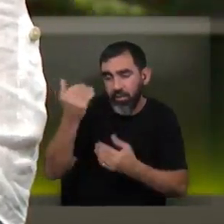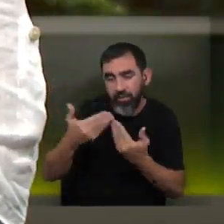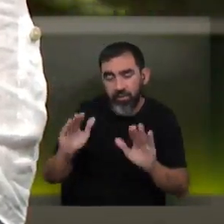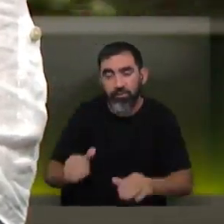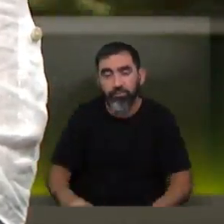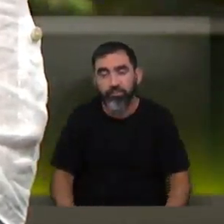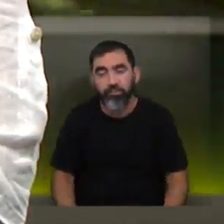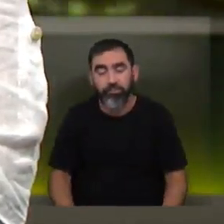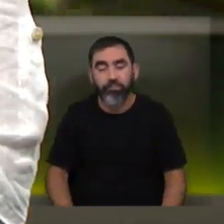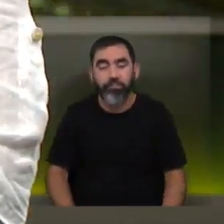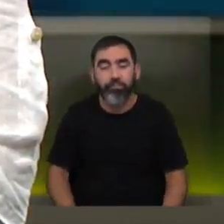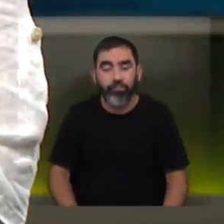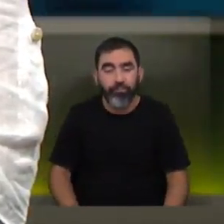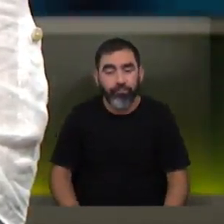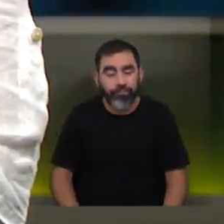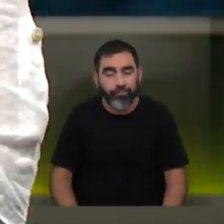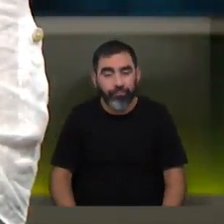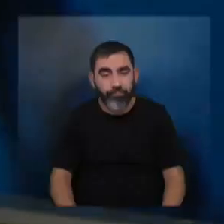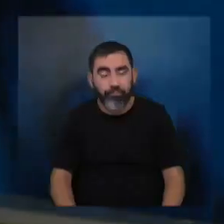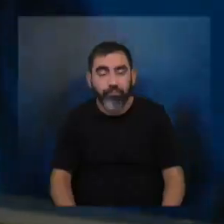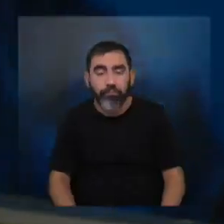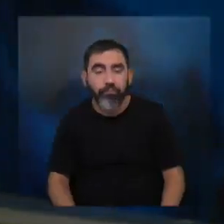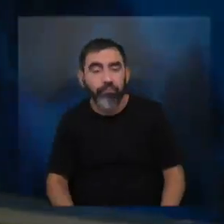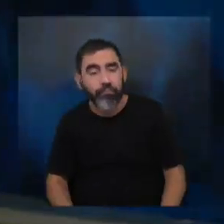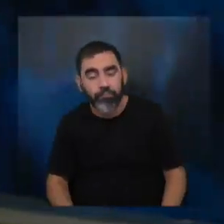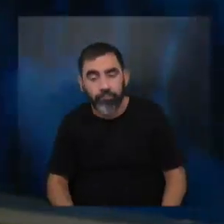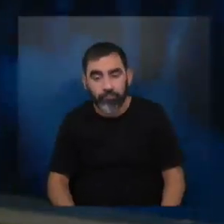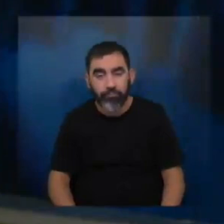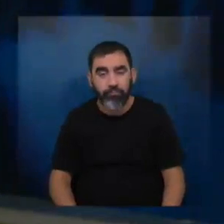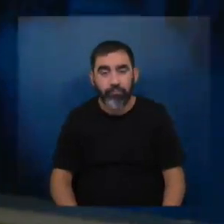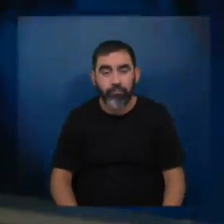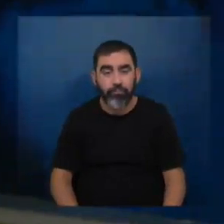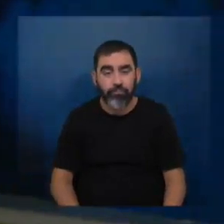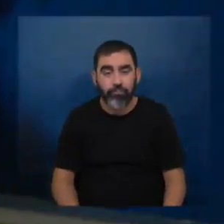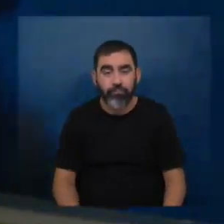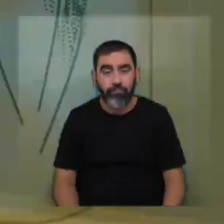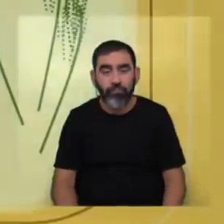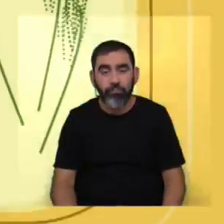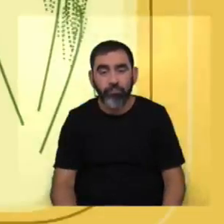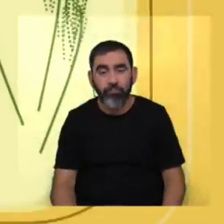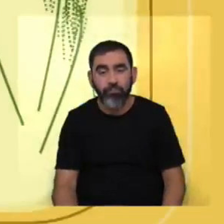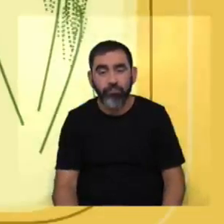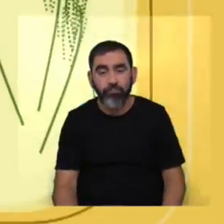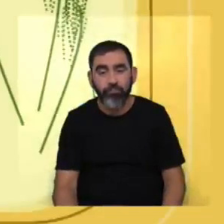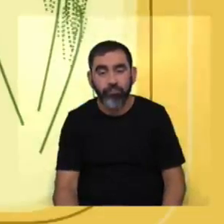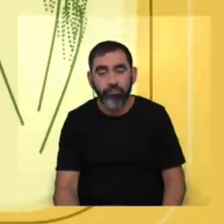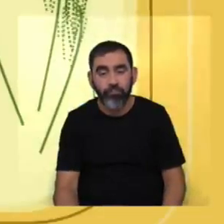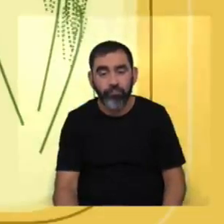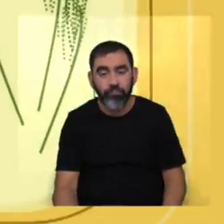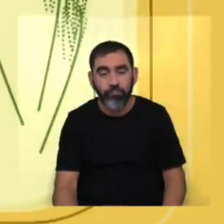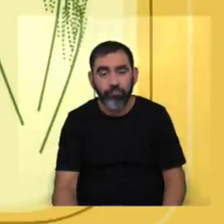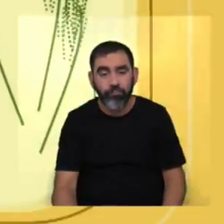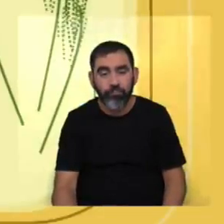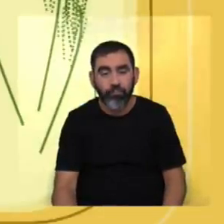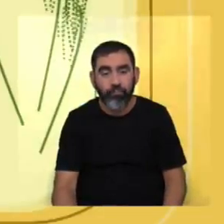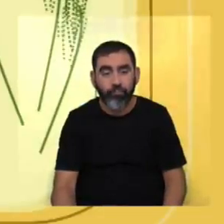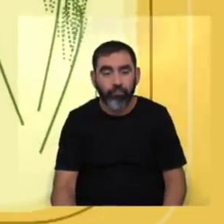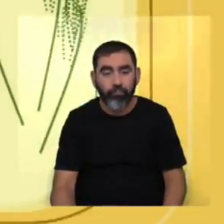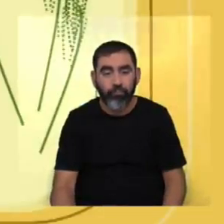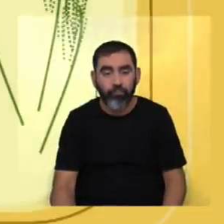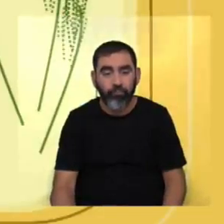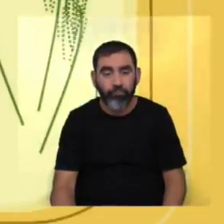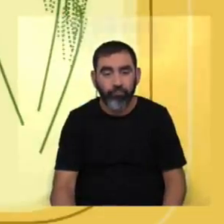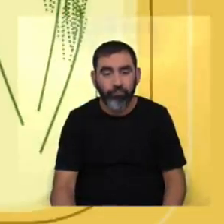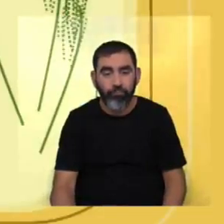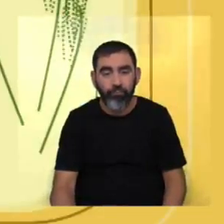tenemos por allí, y vamos a ir viendo algunas placas que han usado ustedes para otras ilustraciones. Por ejemplo, si tenemos a mano la placa número 1, ahí la estamos viendo en pantalla, es